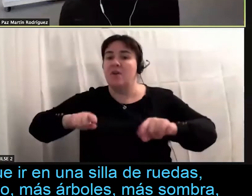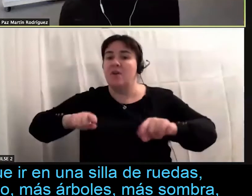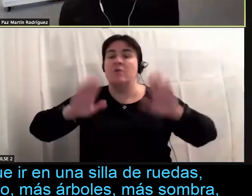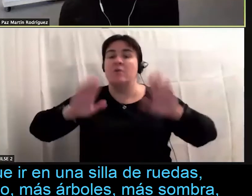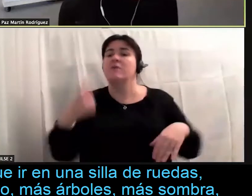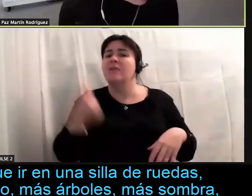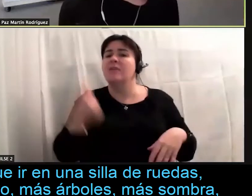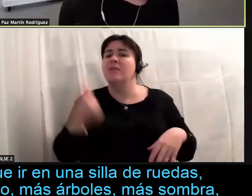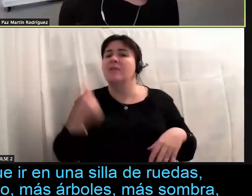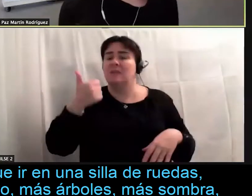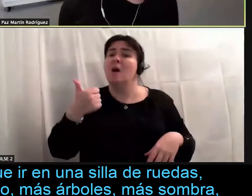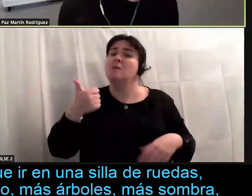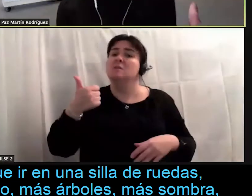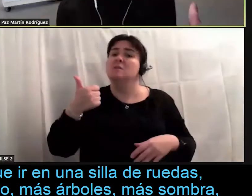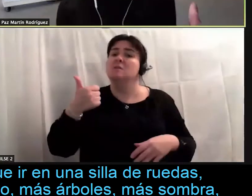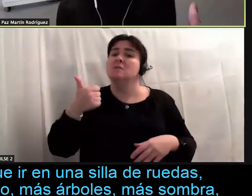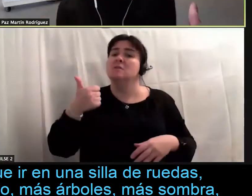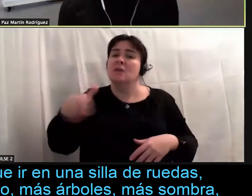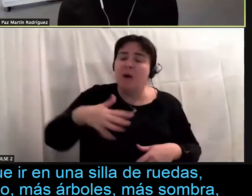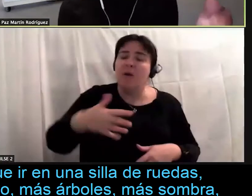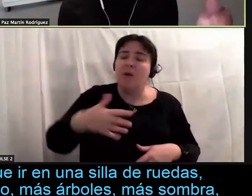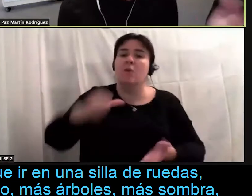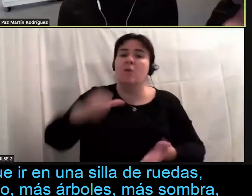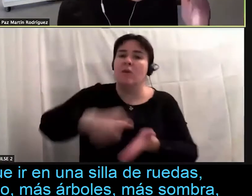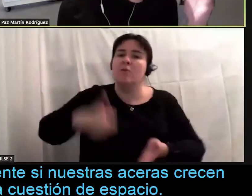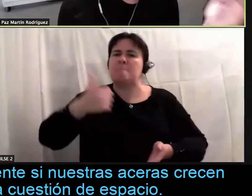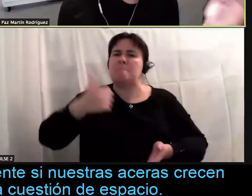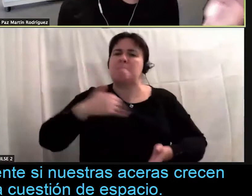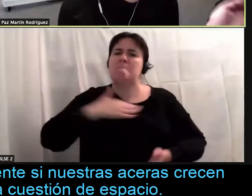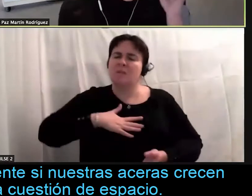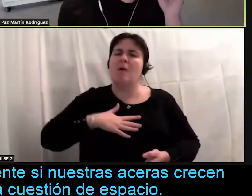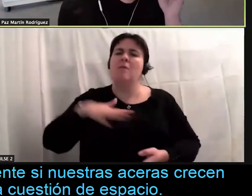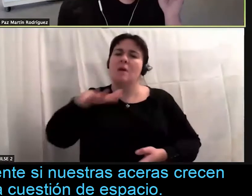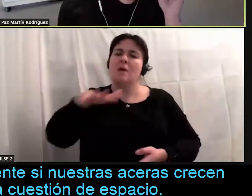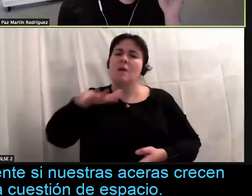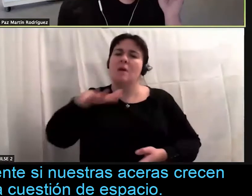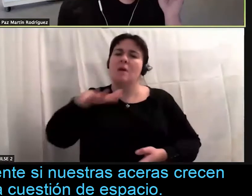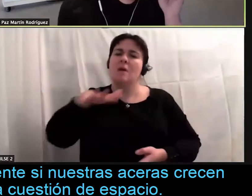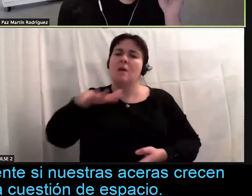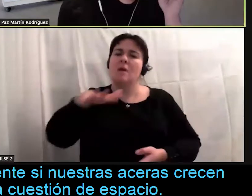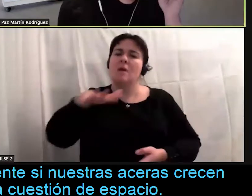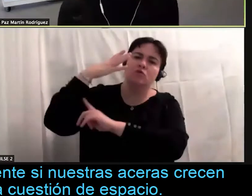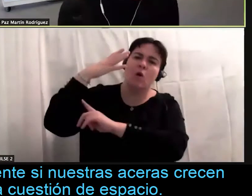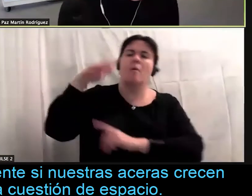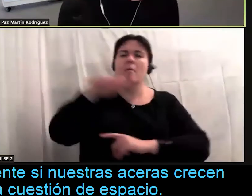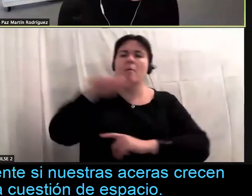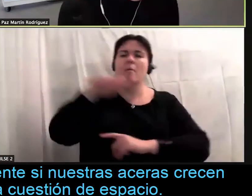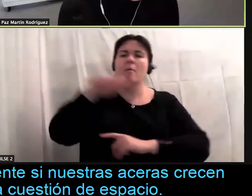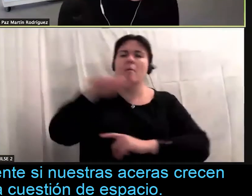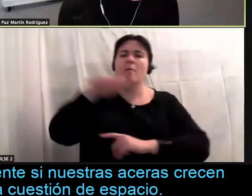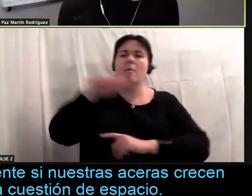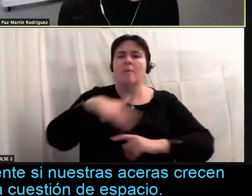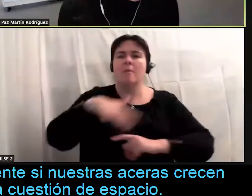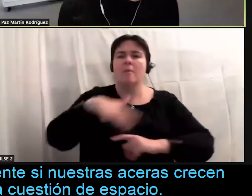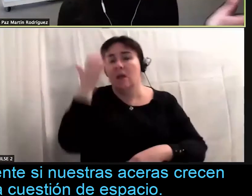para esa persona. Más espacio, más sombra, más árboles, más lugares de orientación. Si nosotros pudiésemos imaginar que de repente todas